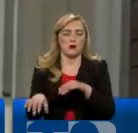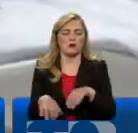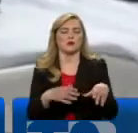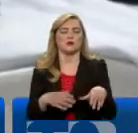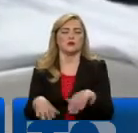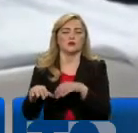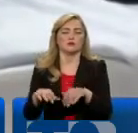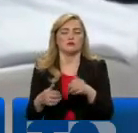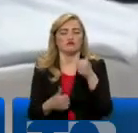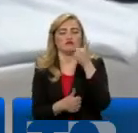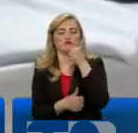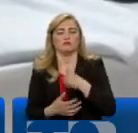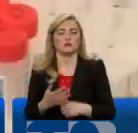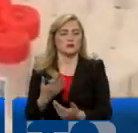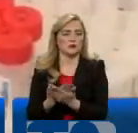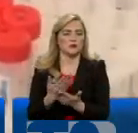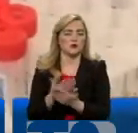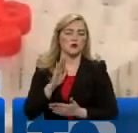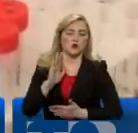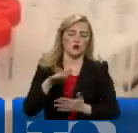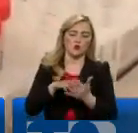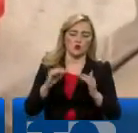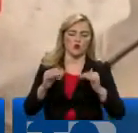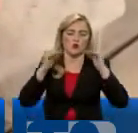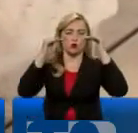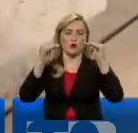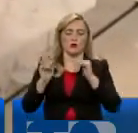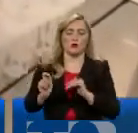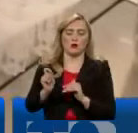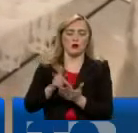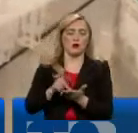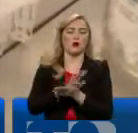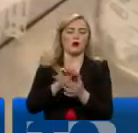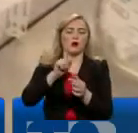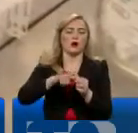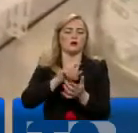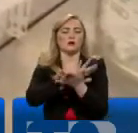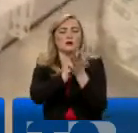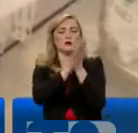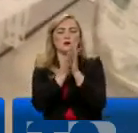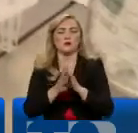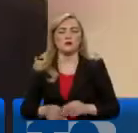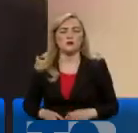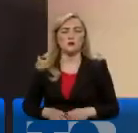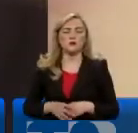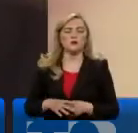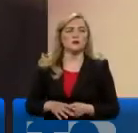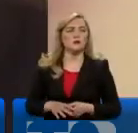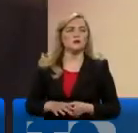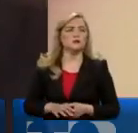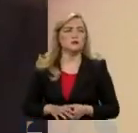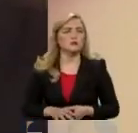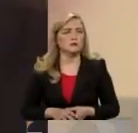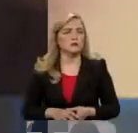actividades asistenciales que exige su posgrado, no reciben ni sueldo ni afiliación a la Seguridad Social.